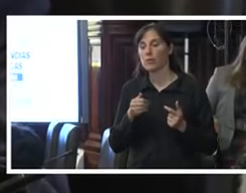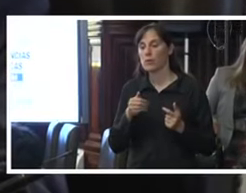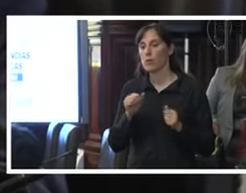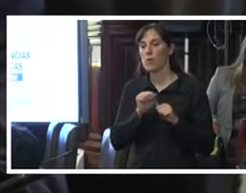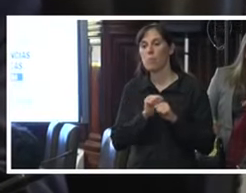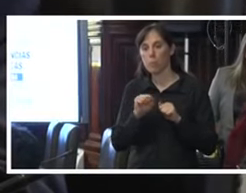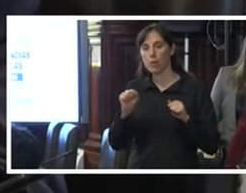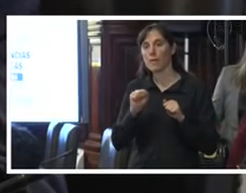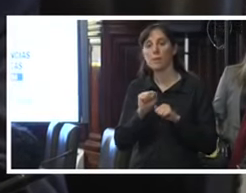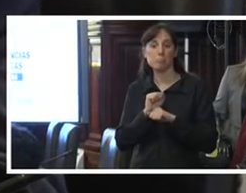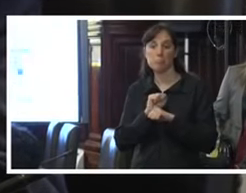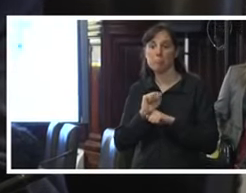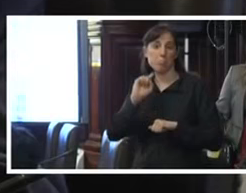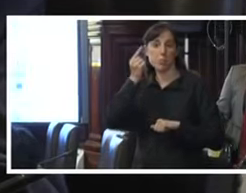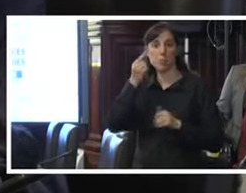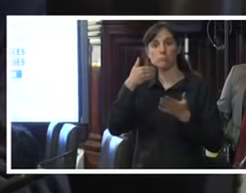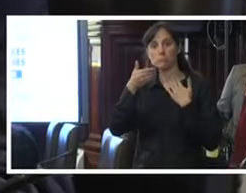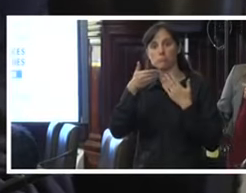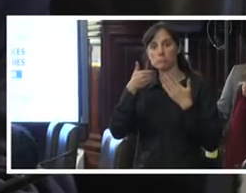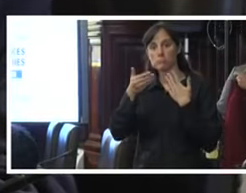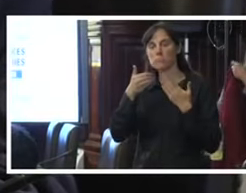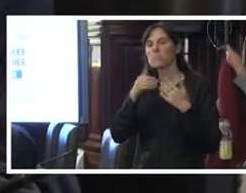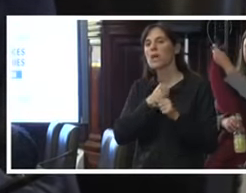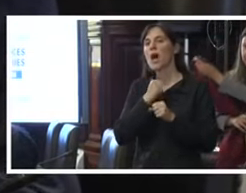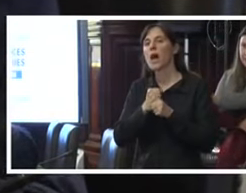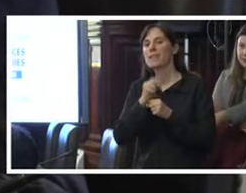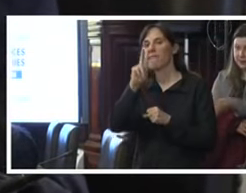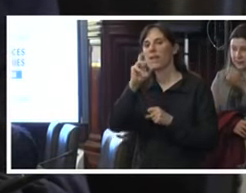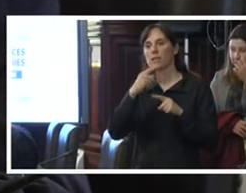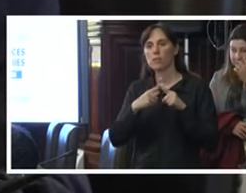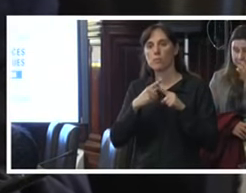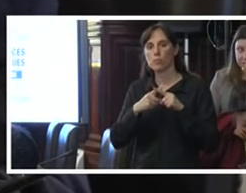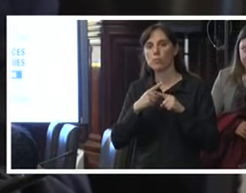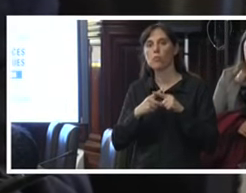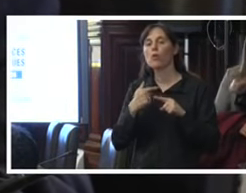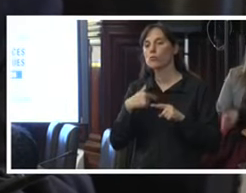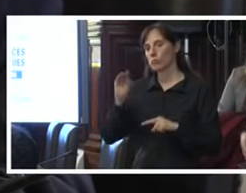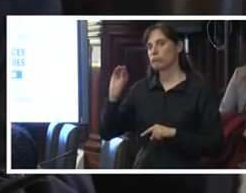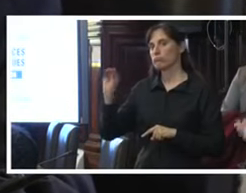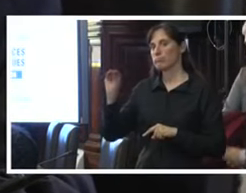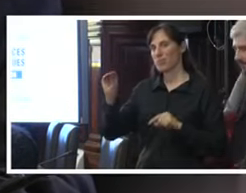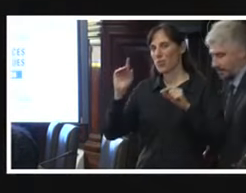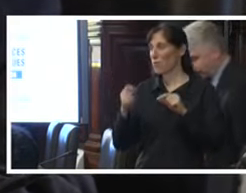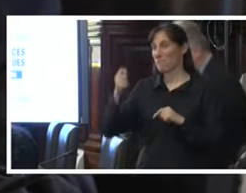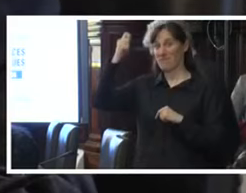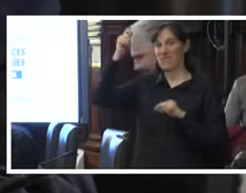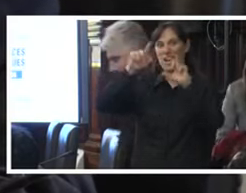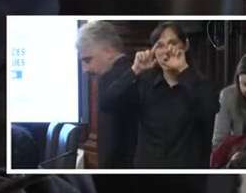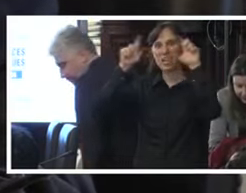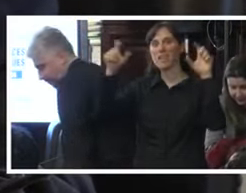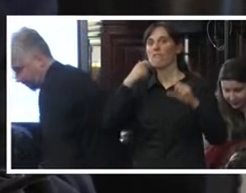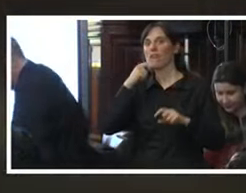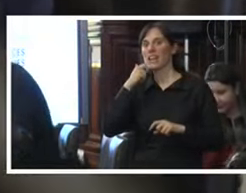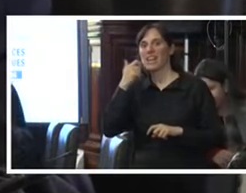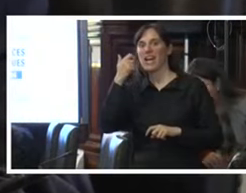hacer una primera intervención de hasta 20 minutos yo indicaré con estos cartelitos cuando falten 5 3 y